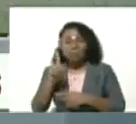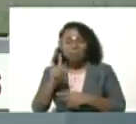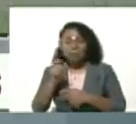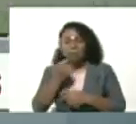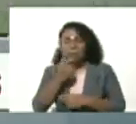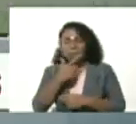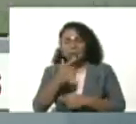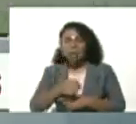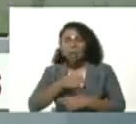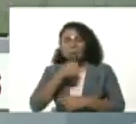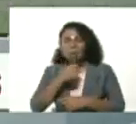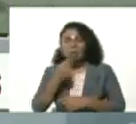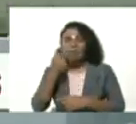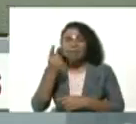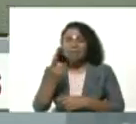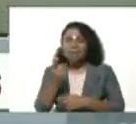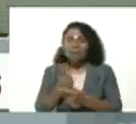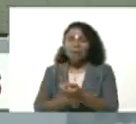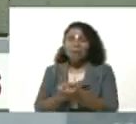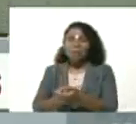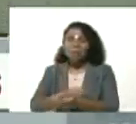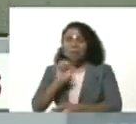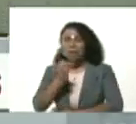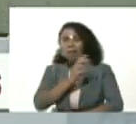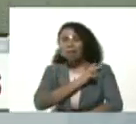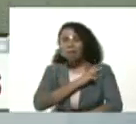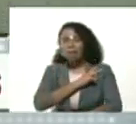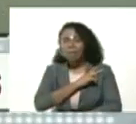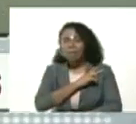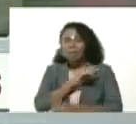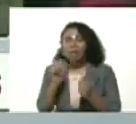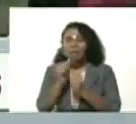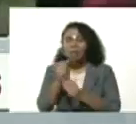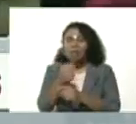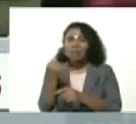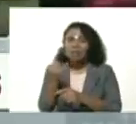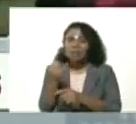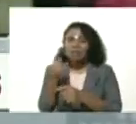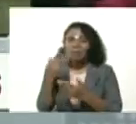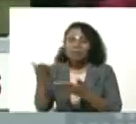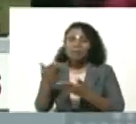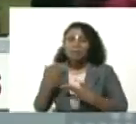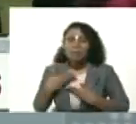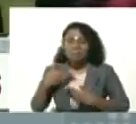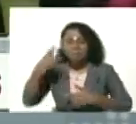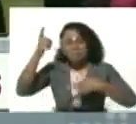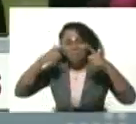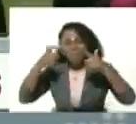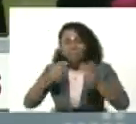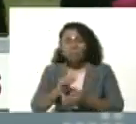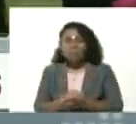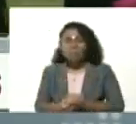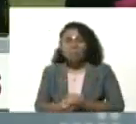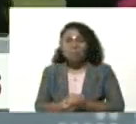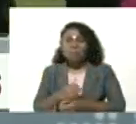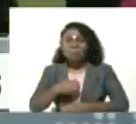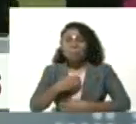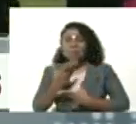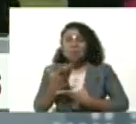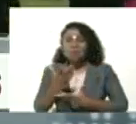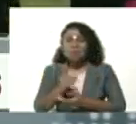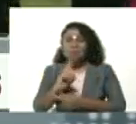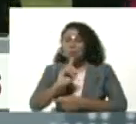hermosa abuela le decía: hermano general, la neverita que se me dañó me la regaló el comandante Chávez. Y le expresaba al general Castillo: